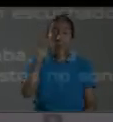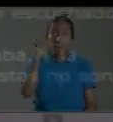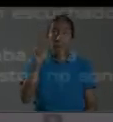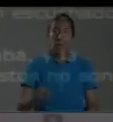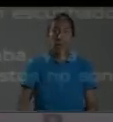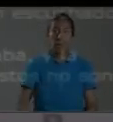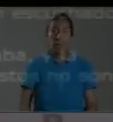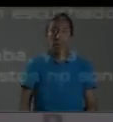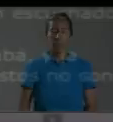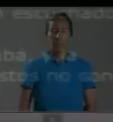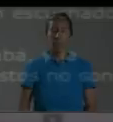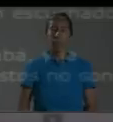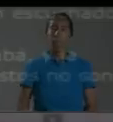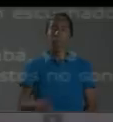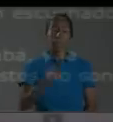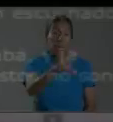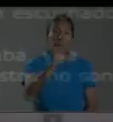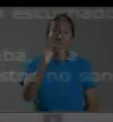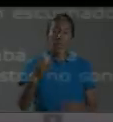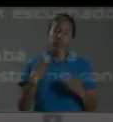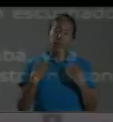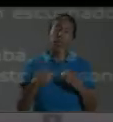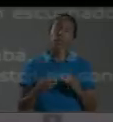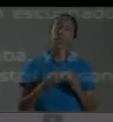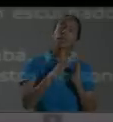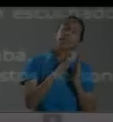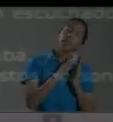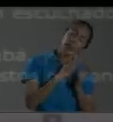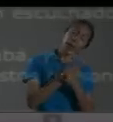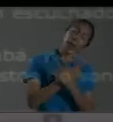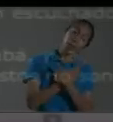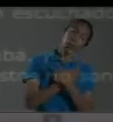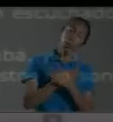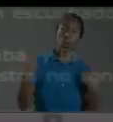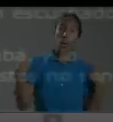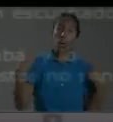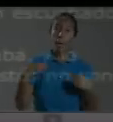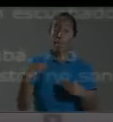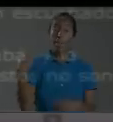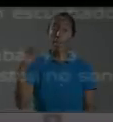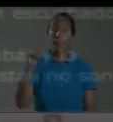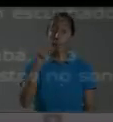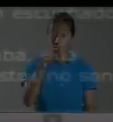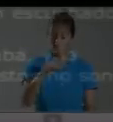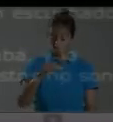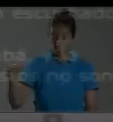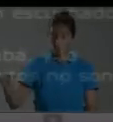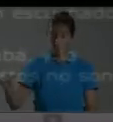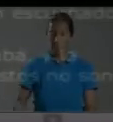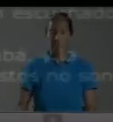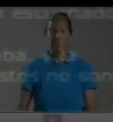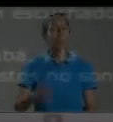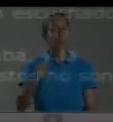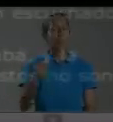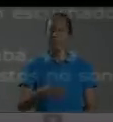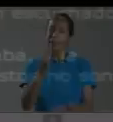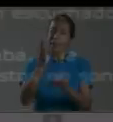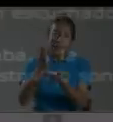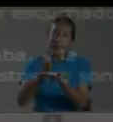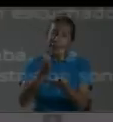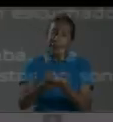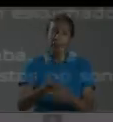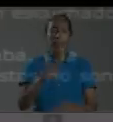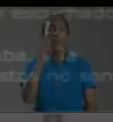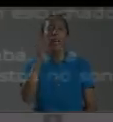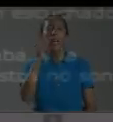descanso para vuestras almas, pero dijeron, no andaremos en él. O sea, qué, Qué necedad la del hombre, ¿verdad? La del corazón